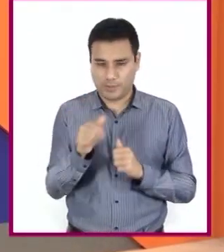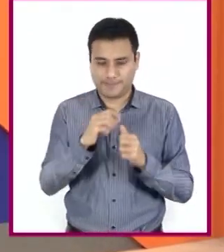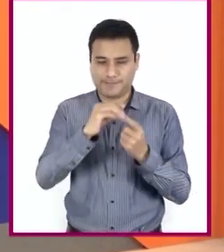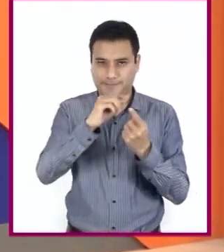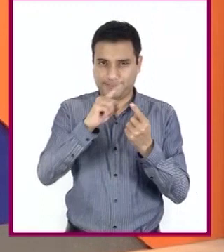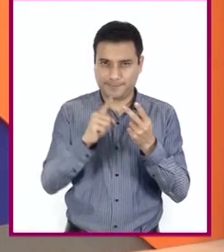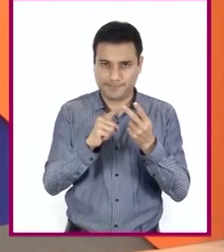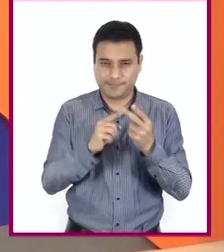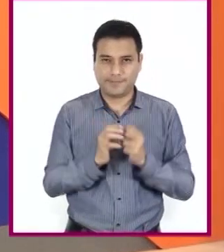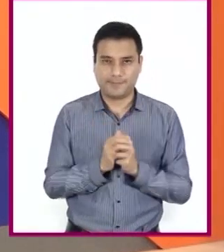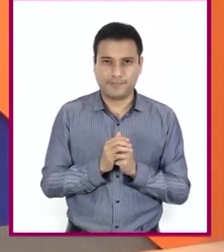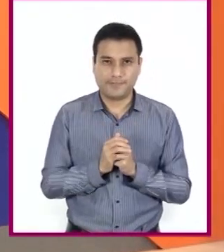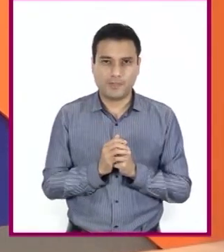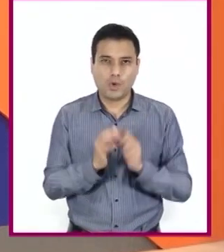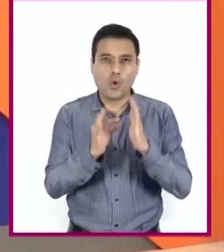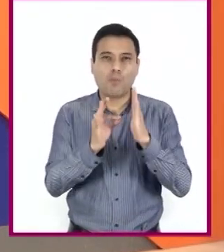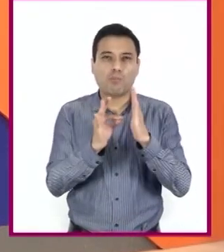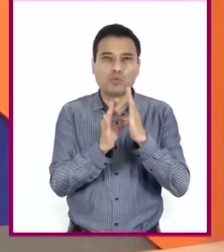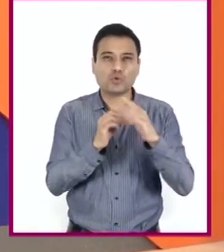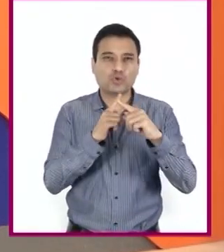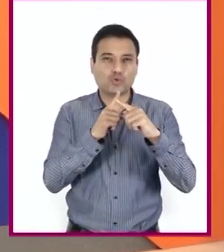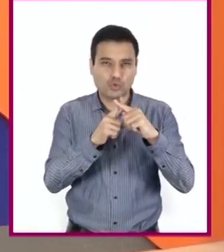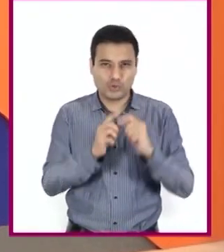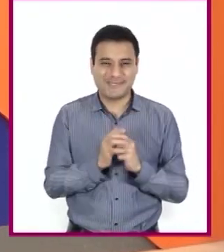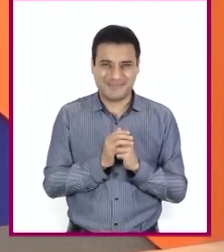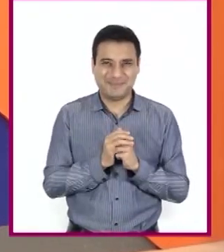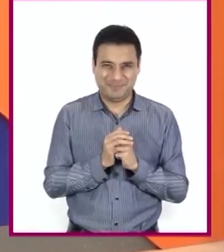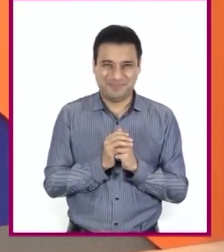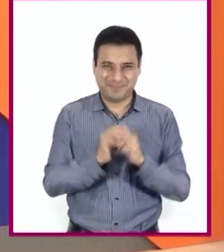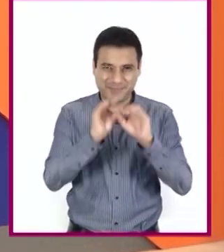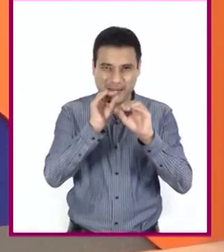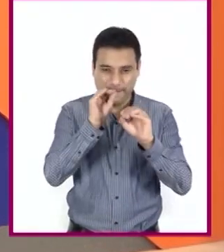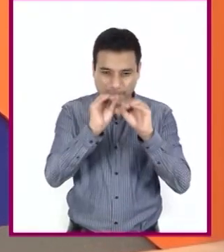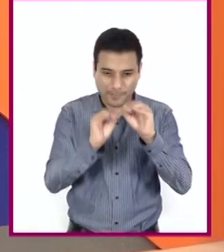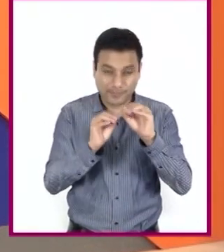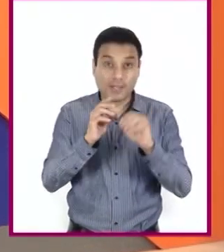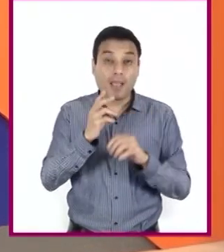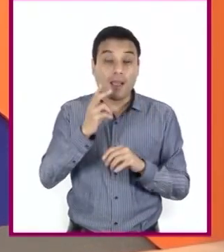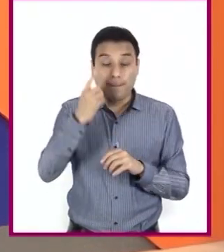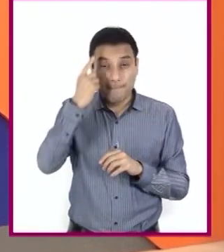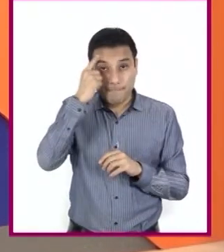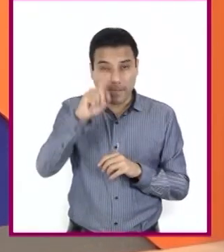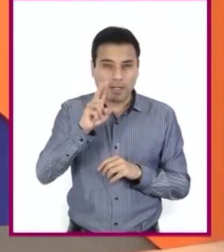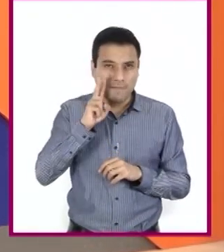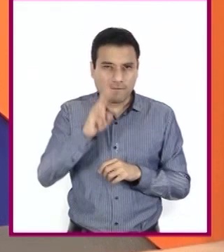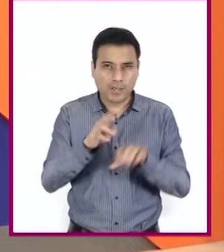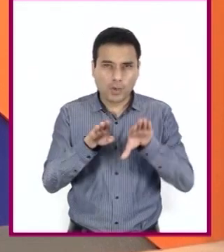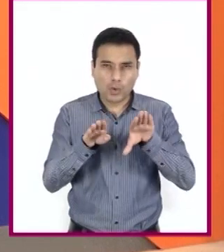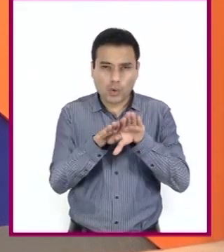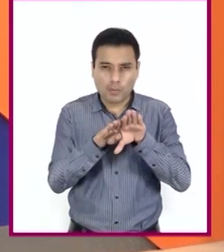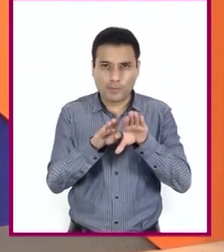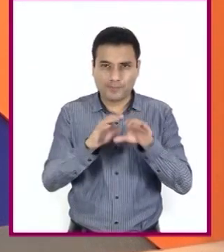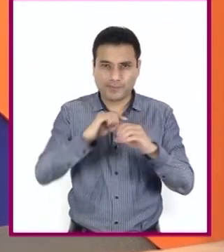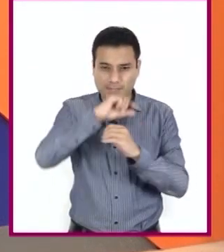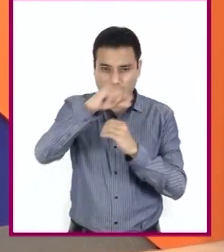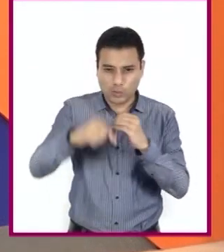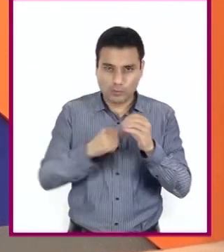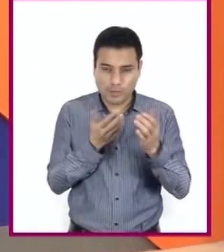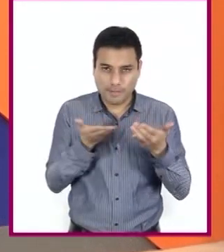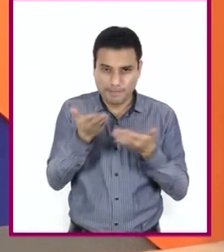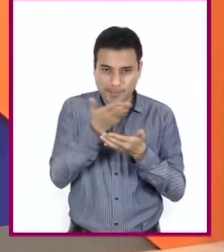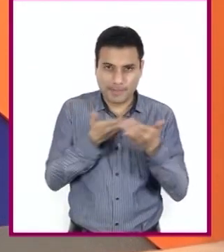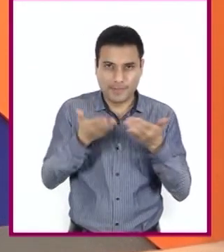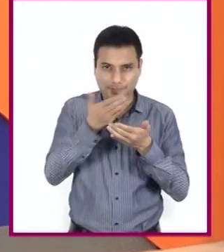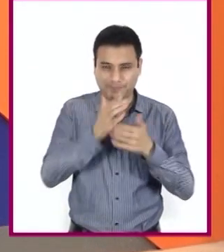continuaremos con el diagrama de puntos y cruces de Lewis, para poder observar detalladamente la interacción entre los átomos para formar compuestos y